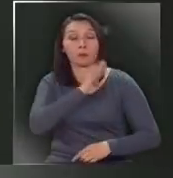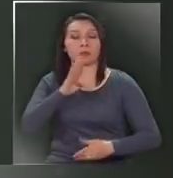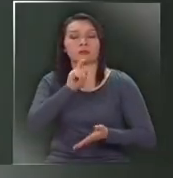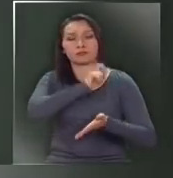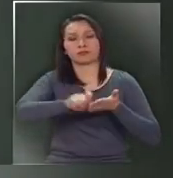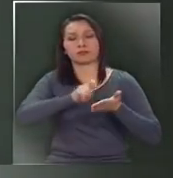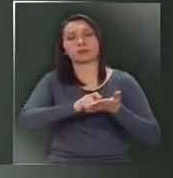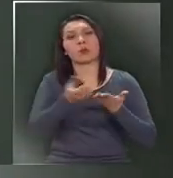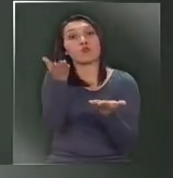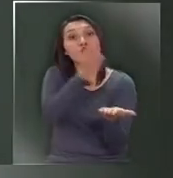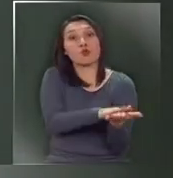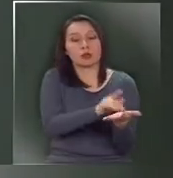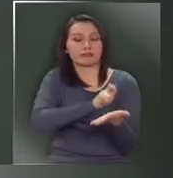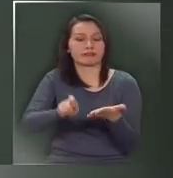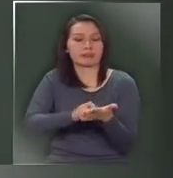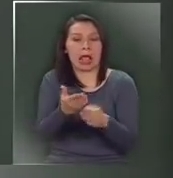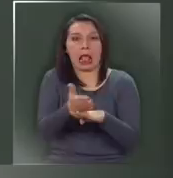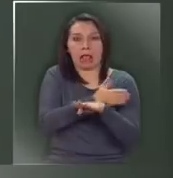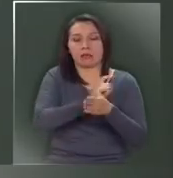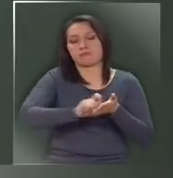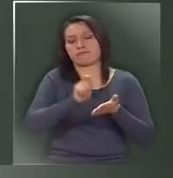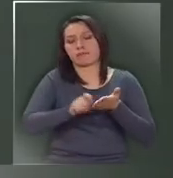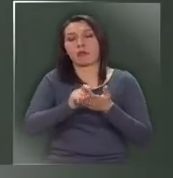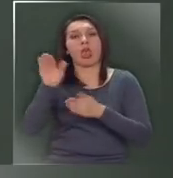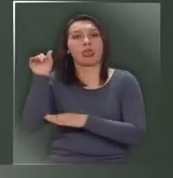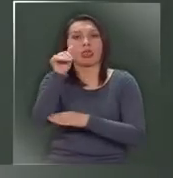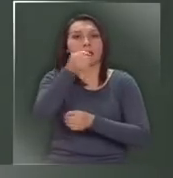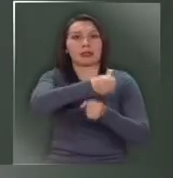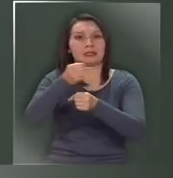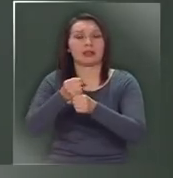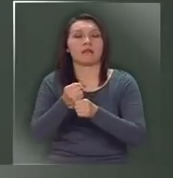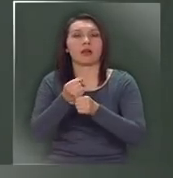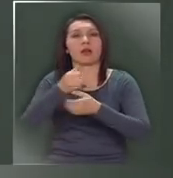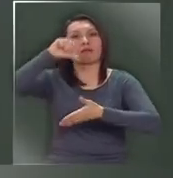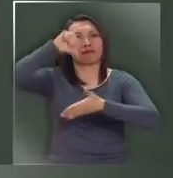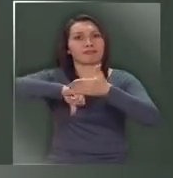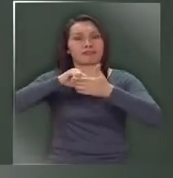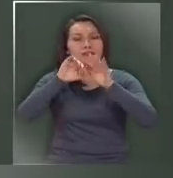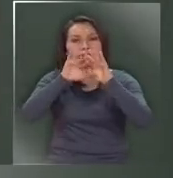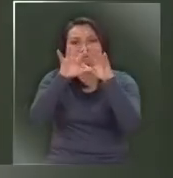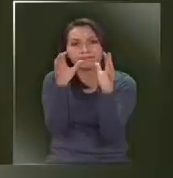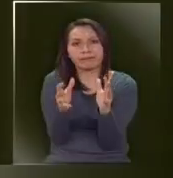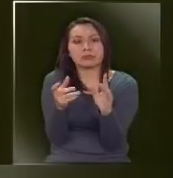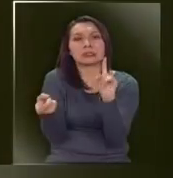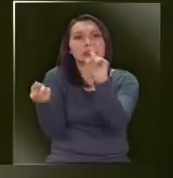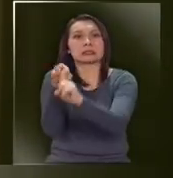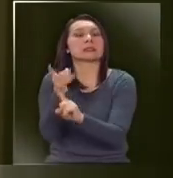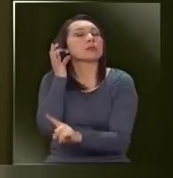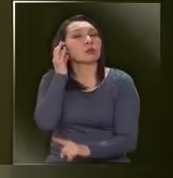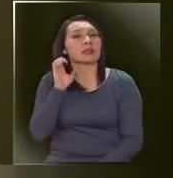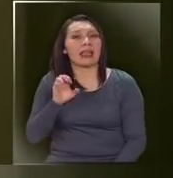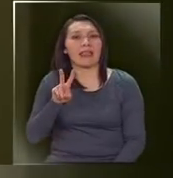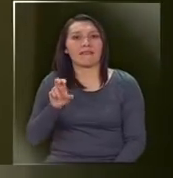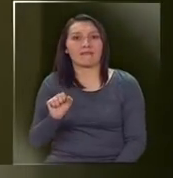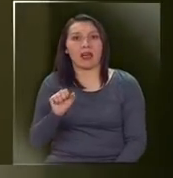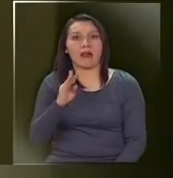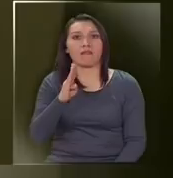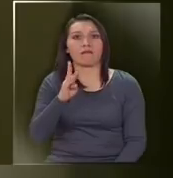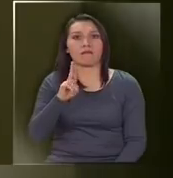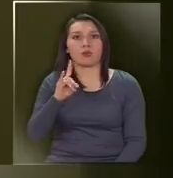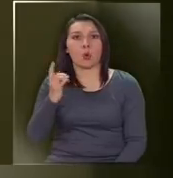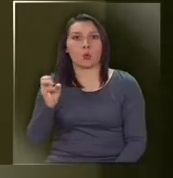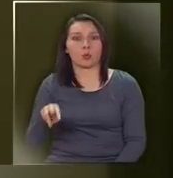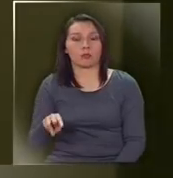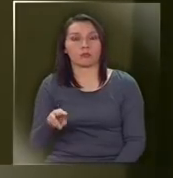su testamento, se despidió de su personal y se encerró junto a su esposa Eva Braun. Todo quedó